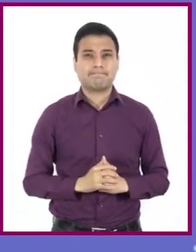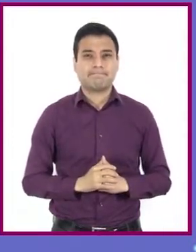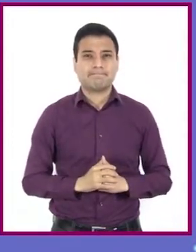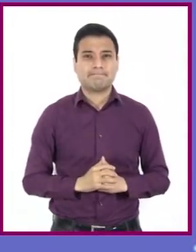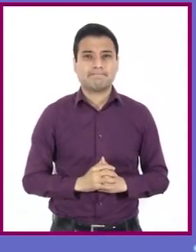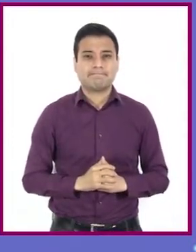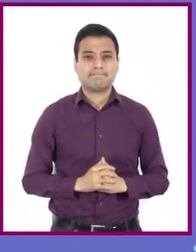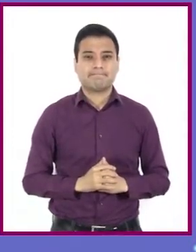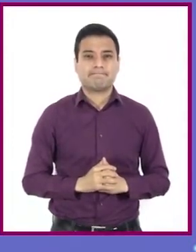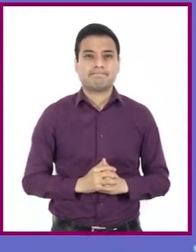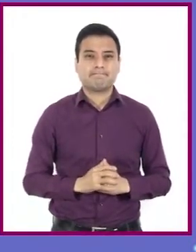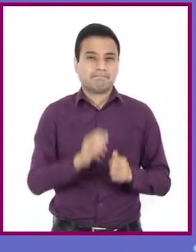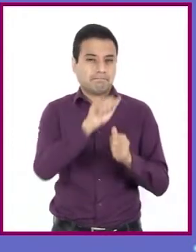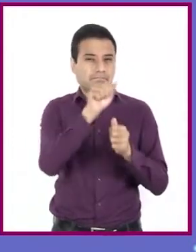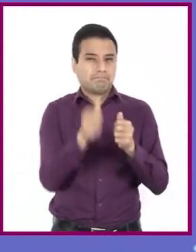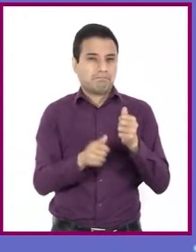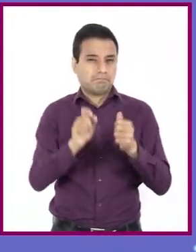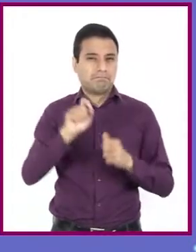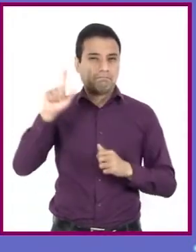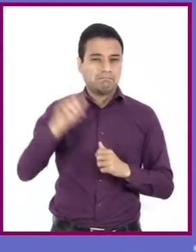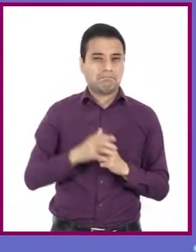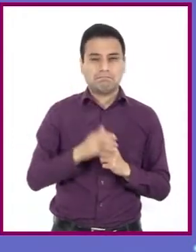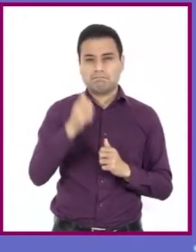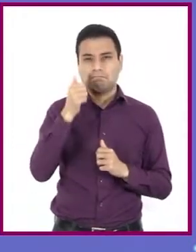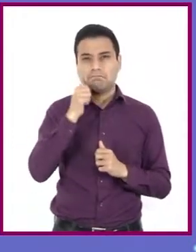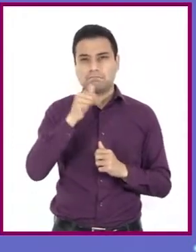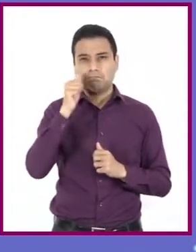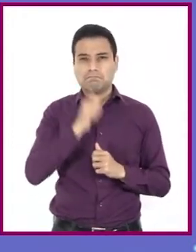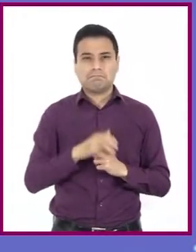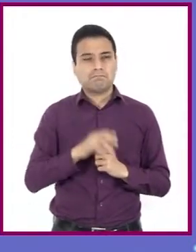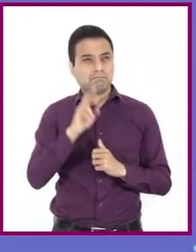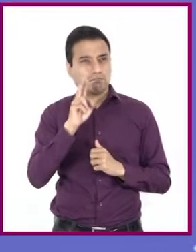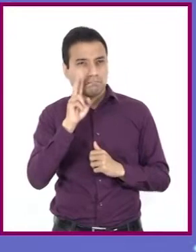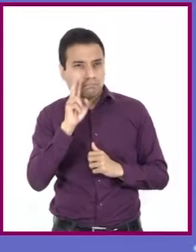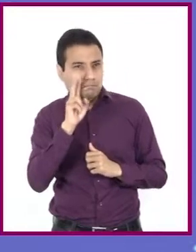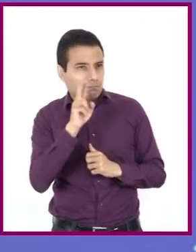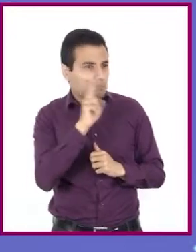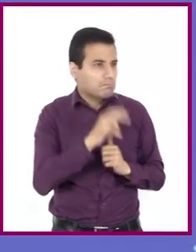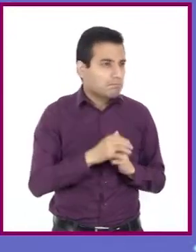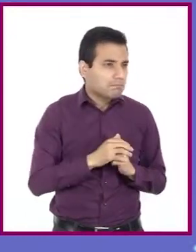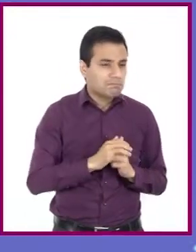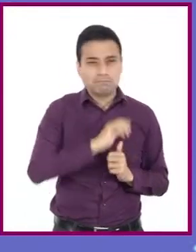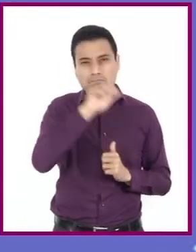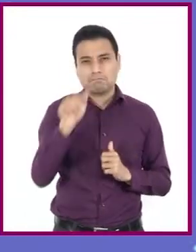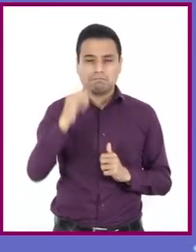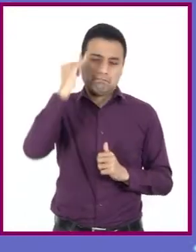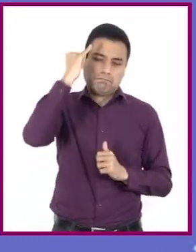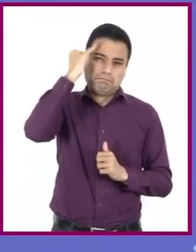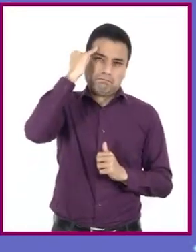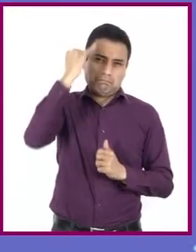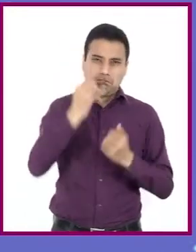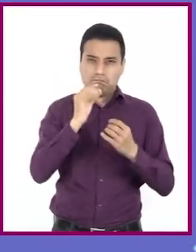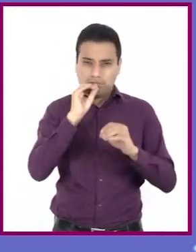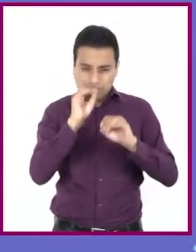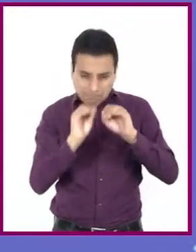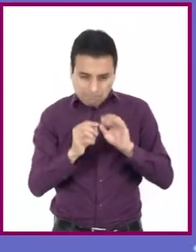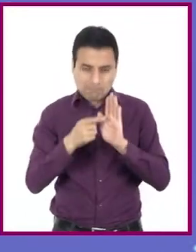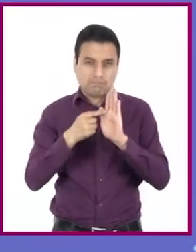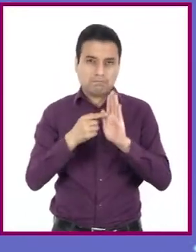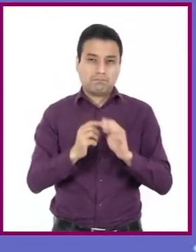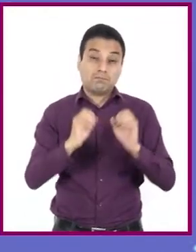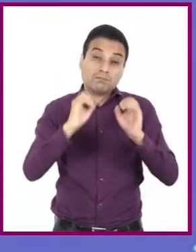Los artistas expresan la interpretación del mundo que conocemos, aunque a veces también crean un universo